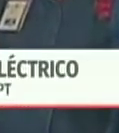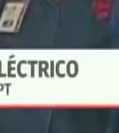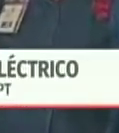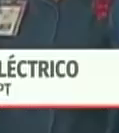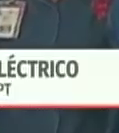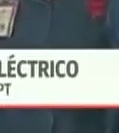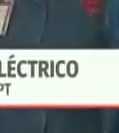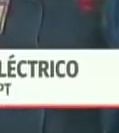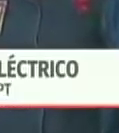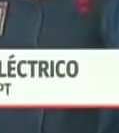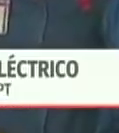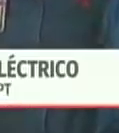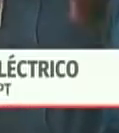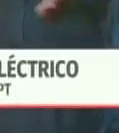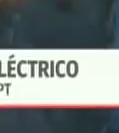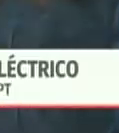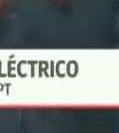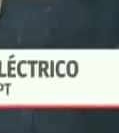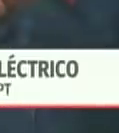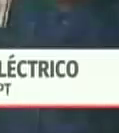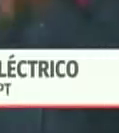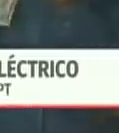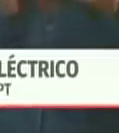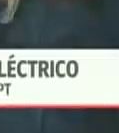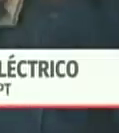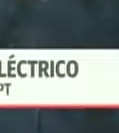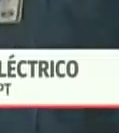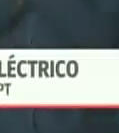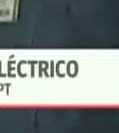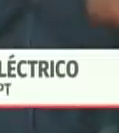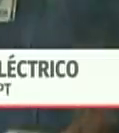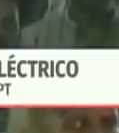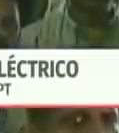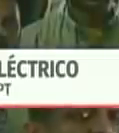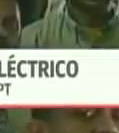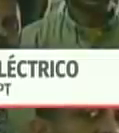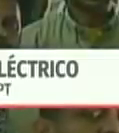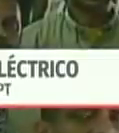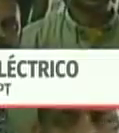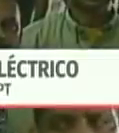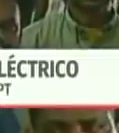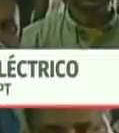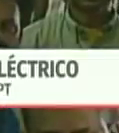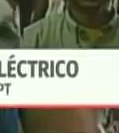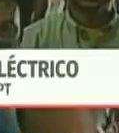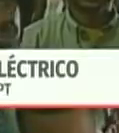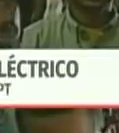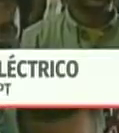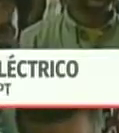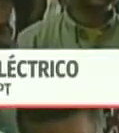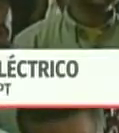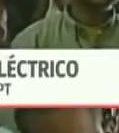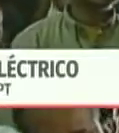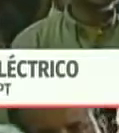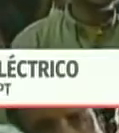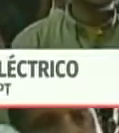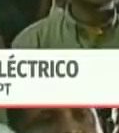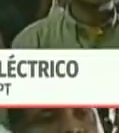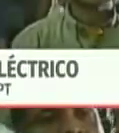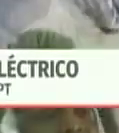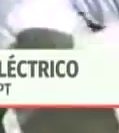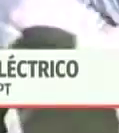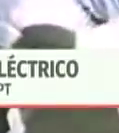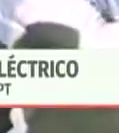determinación de nuestros trabajadores de asumir la vanguardia productiva y la gobernabilidad productiva de las empresas